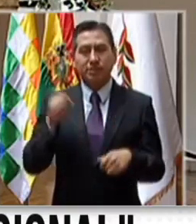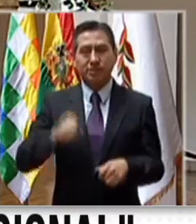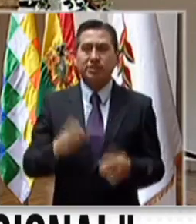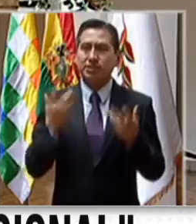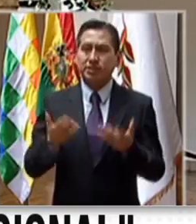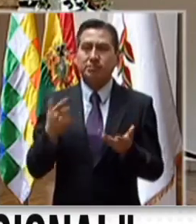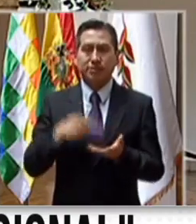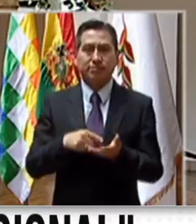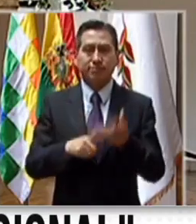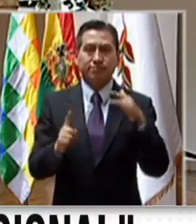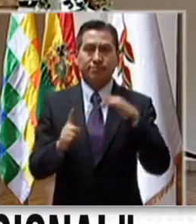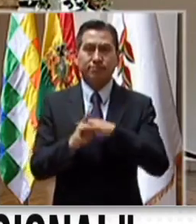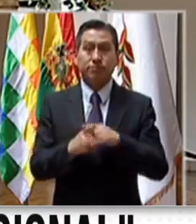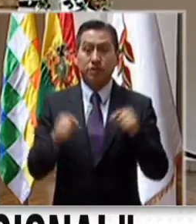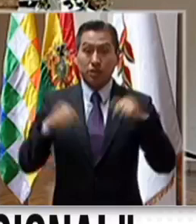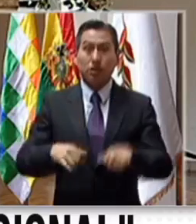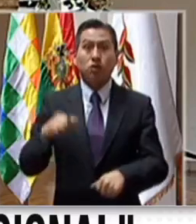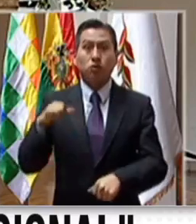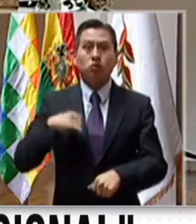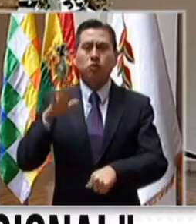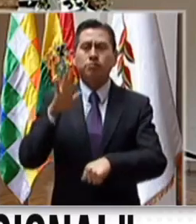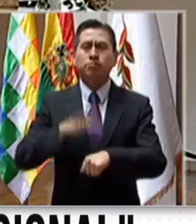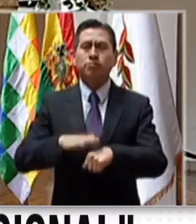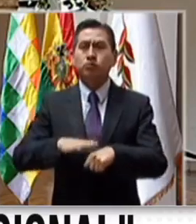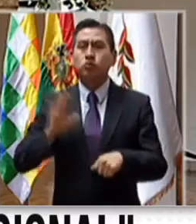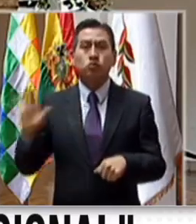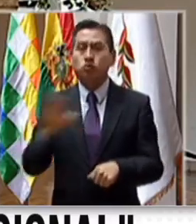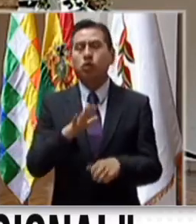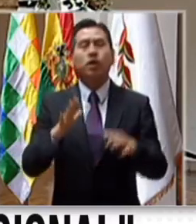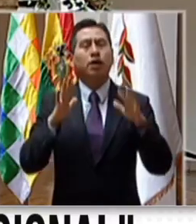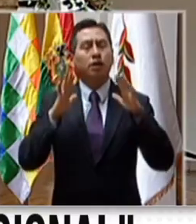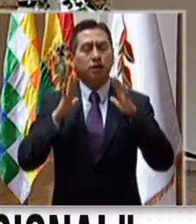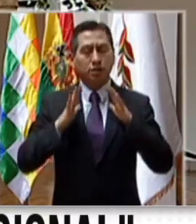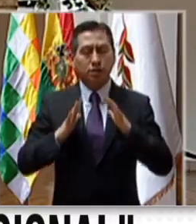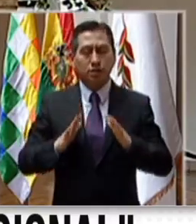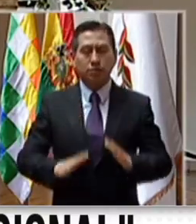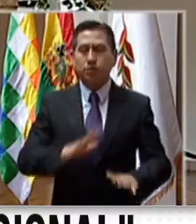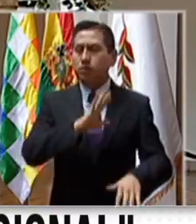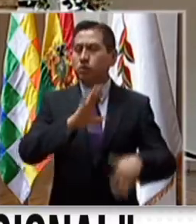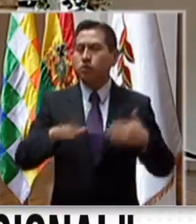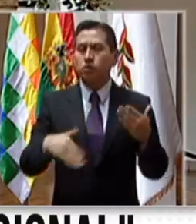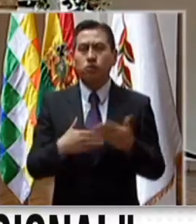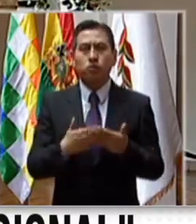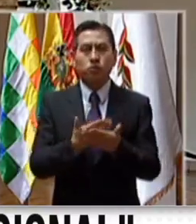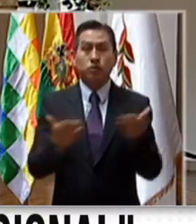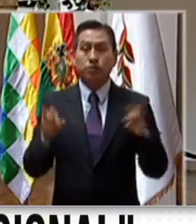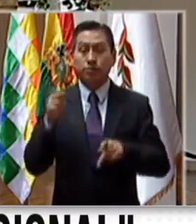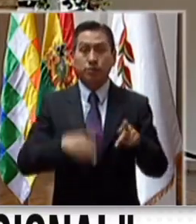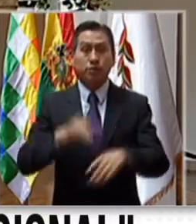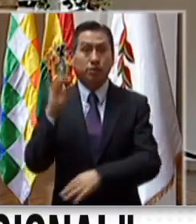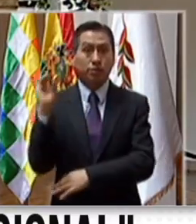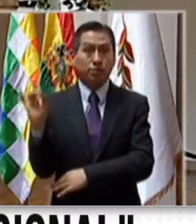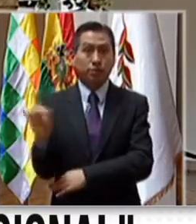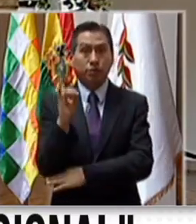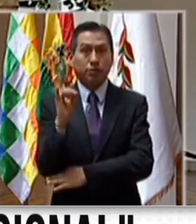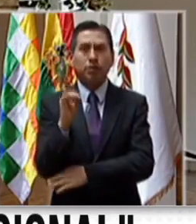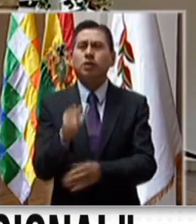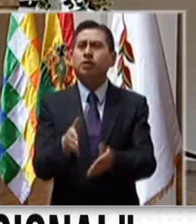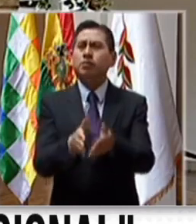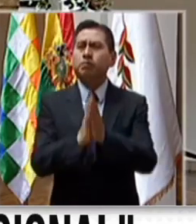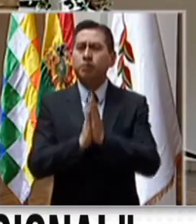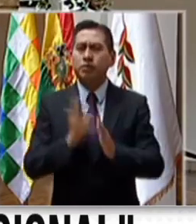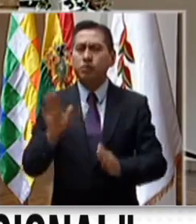aquí hago un llamado a la calma y a la tranquilidad de los bolivianos. Les solicito estar atentos a